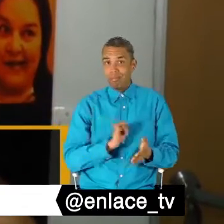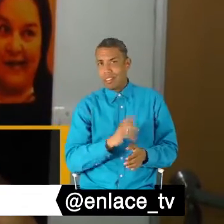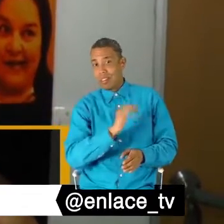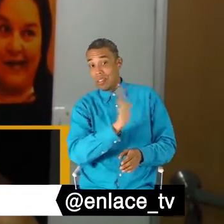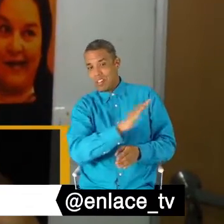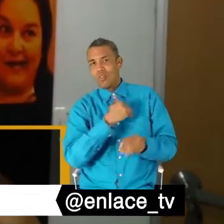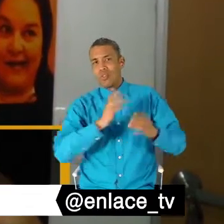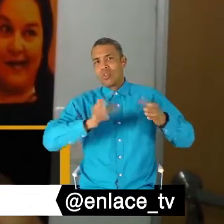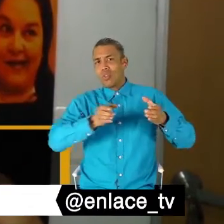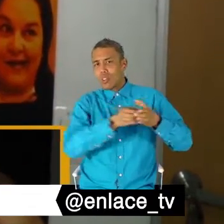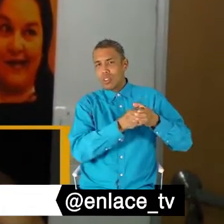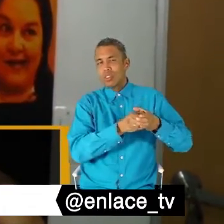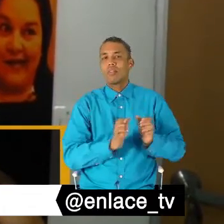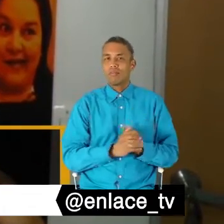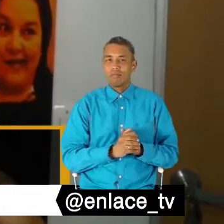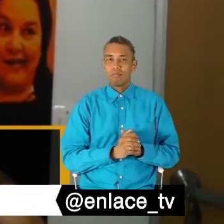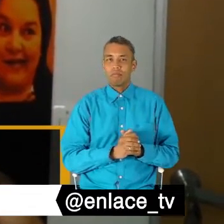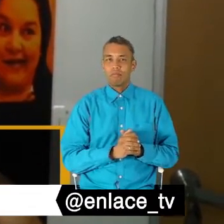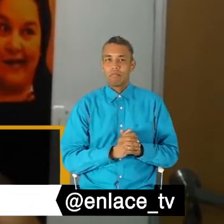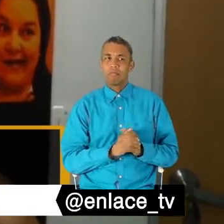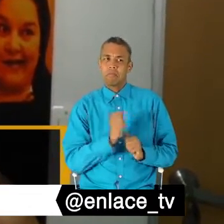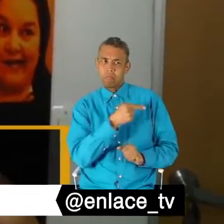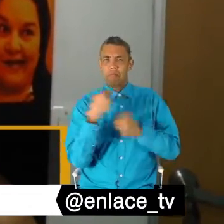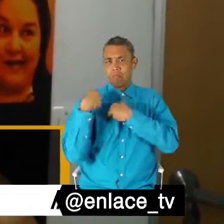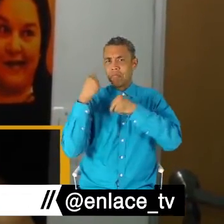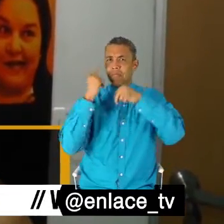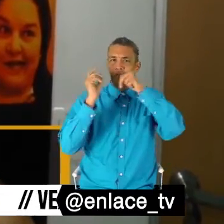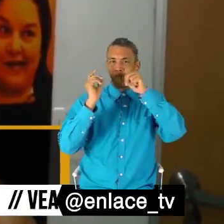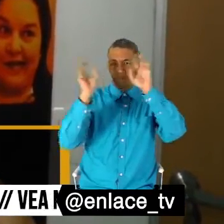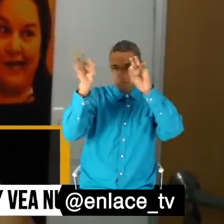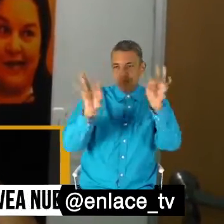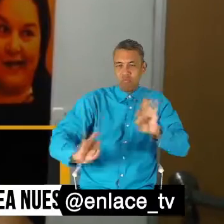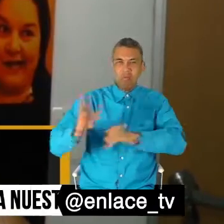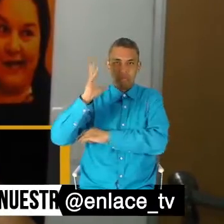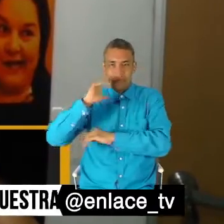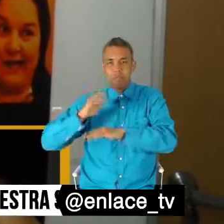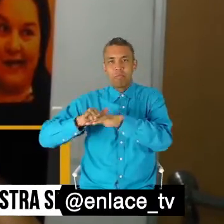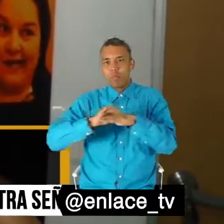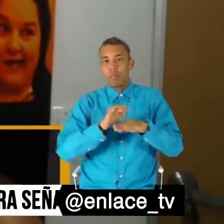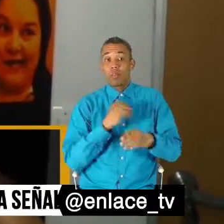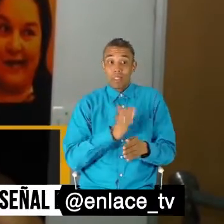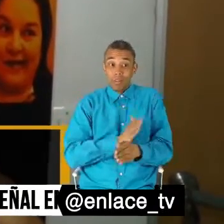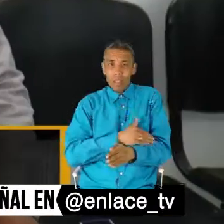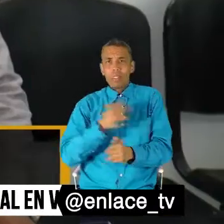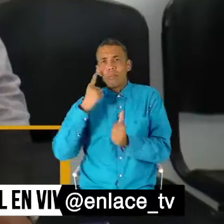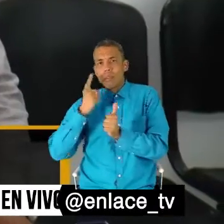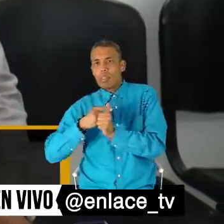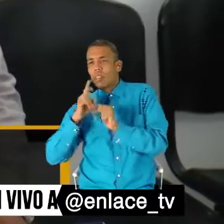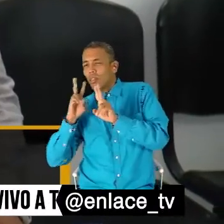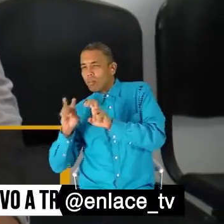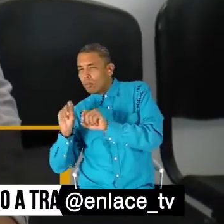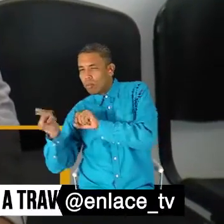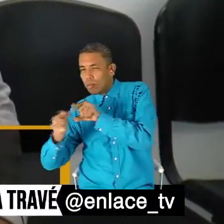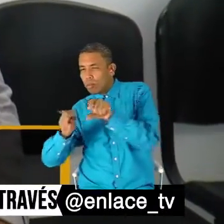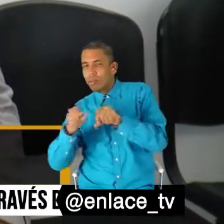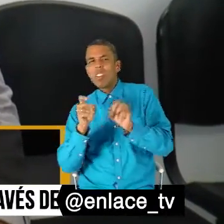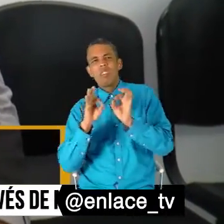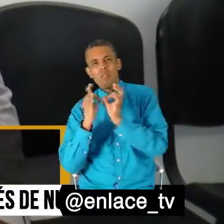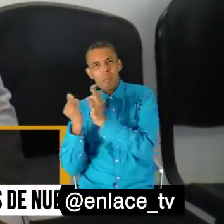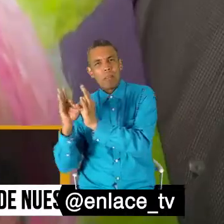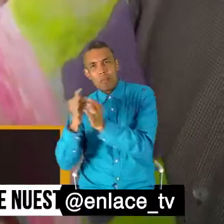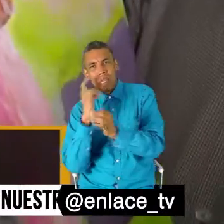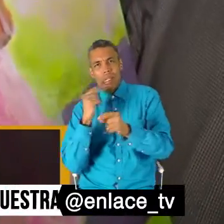investigación de los diferentes casos que reposan en el Centro de Convivencia Ciudadana en cuanto a violencia intrafamiliar. 15 obras plasmadas en